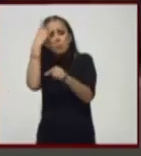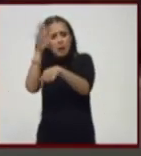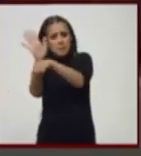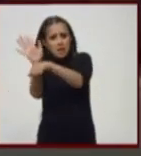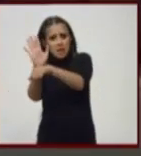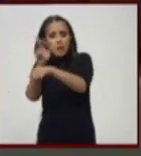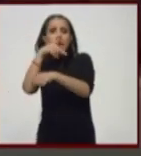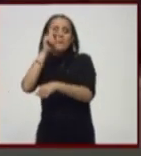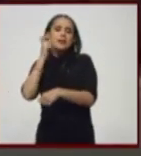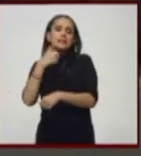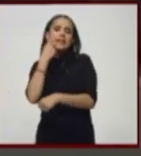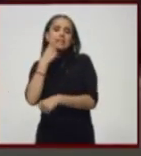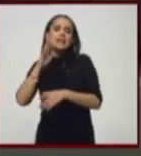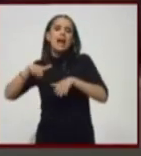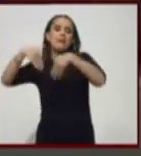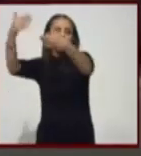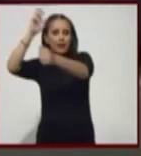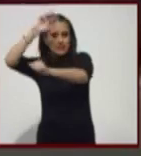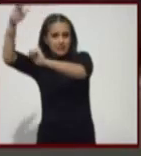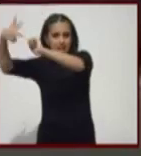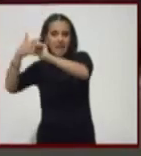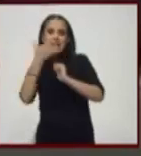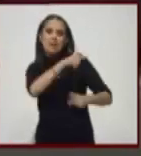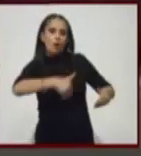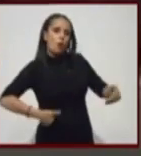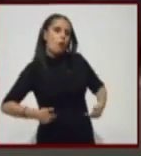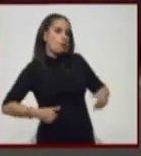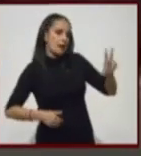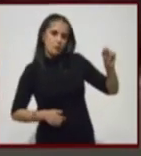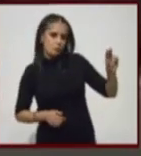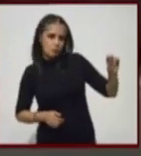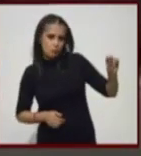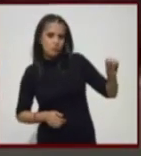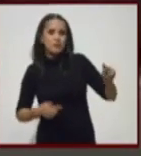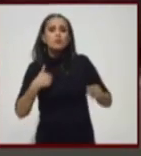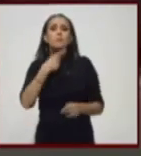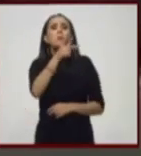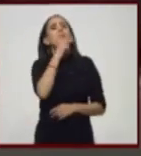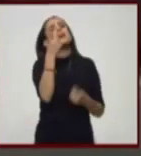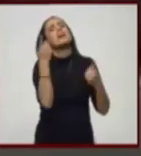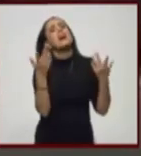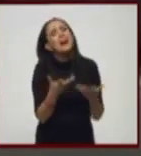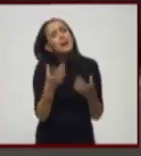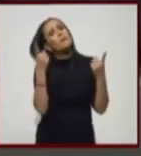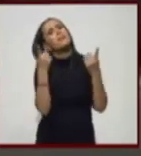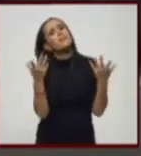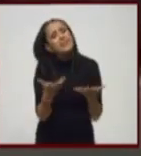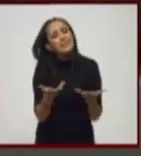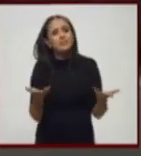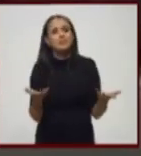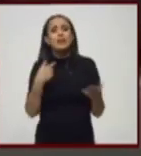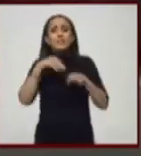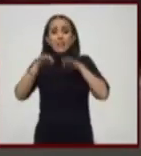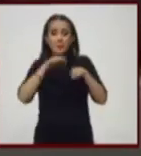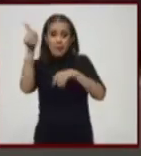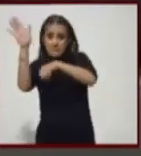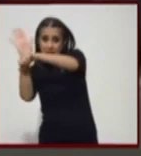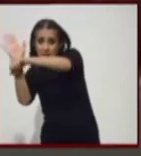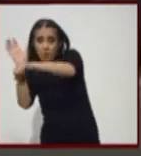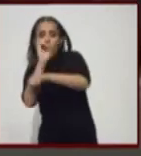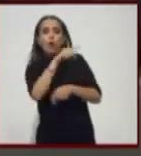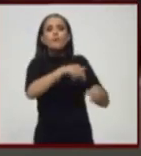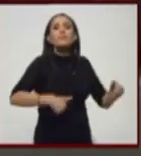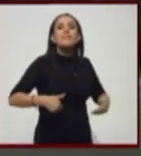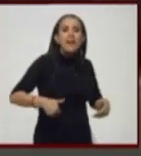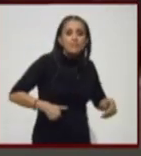significaba irme fuera de la ciudad y no trabajar en ese obra disyuntiva le pregunté a mi padre qué hago con él y un tribal trabajo en esa película o en la